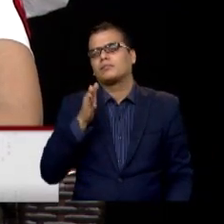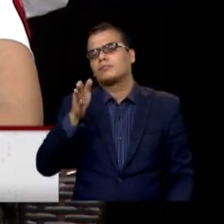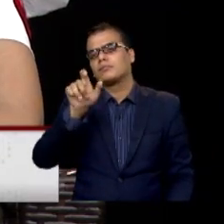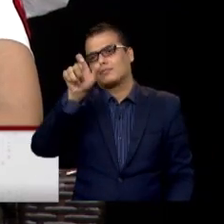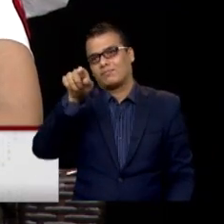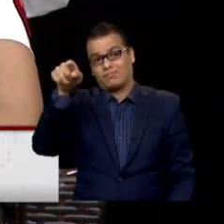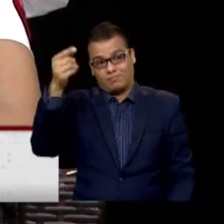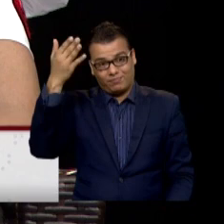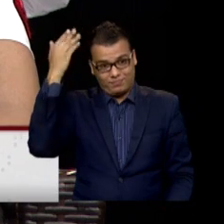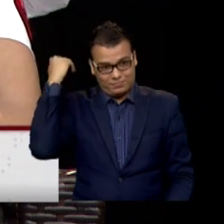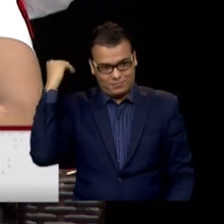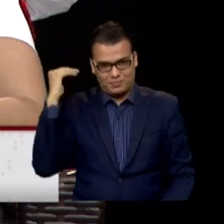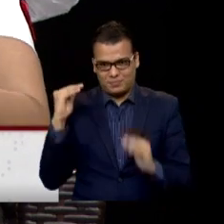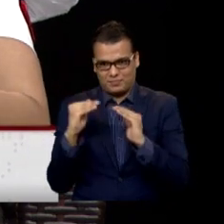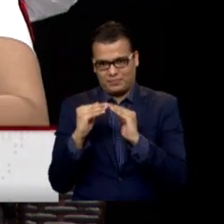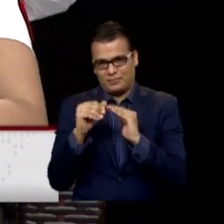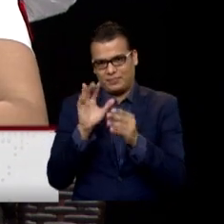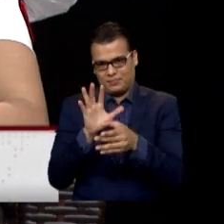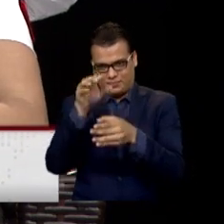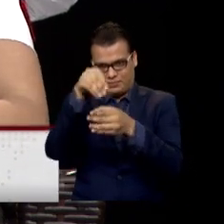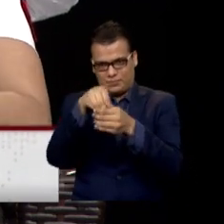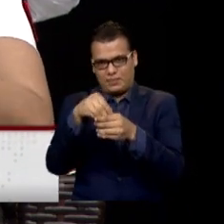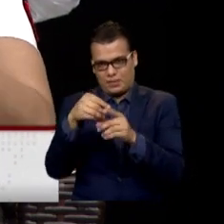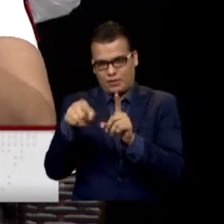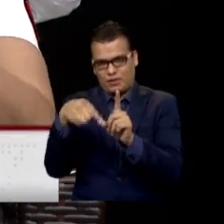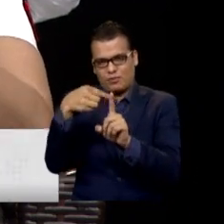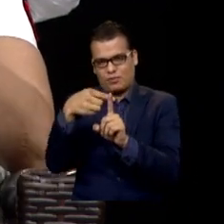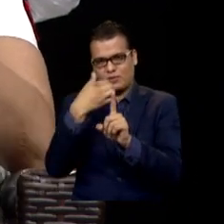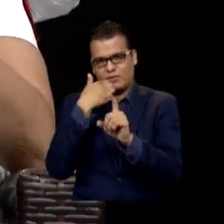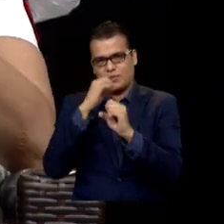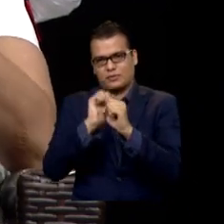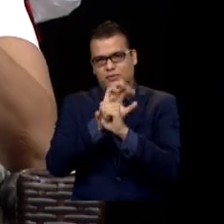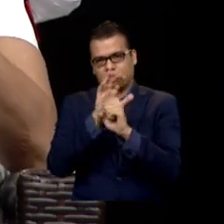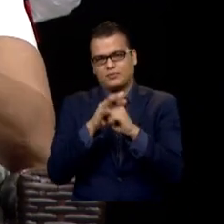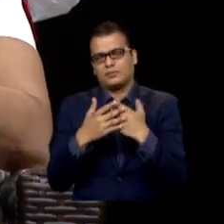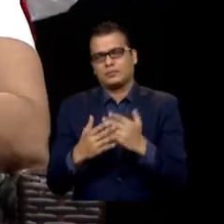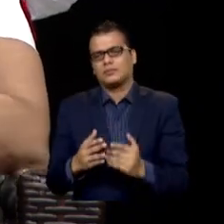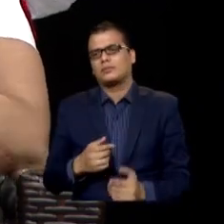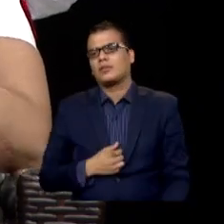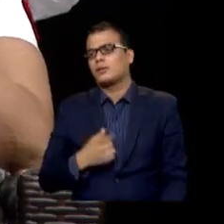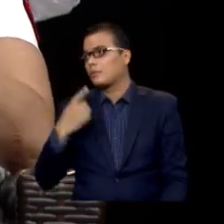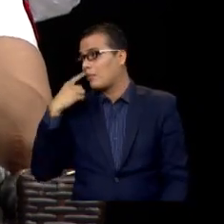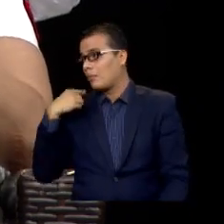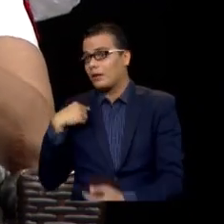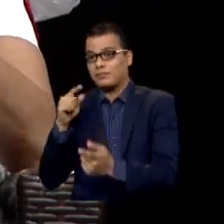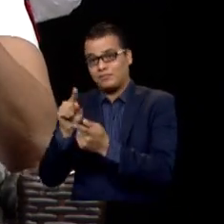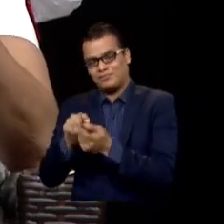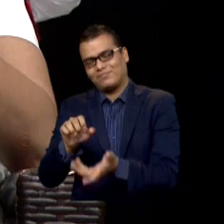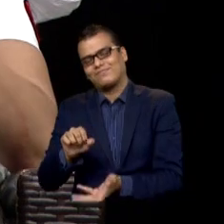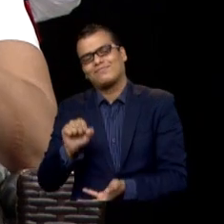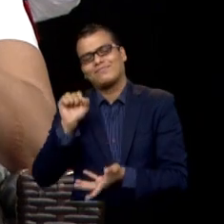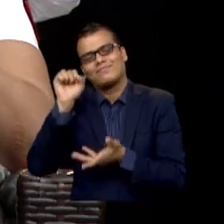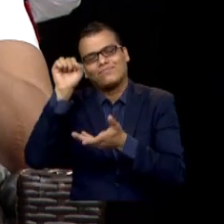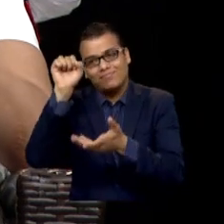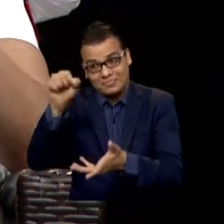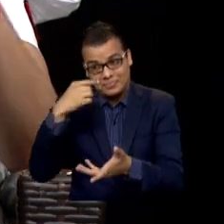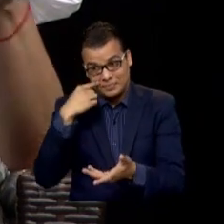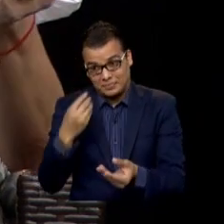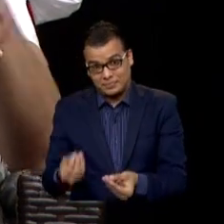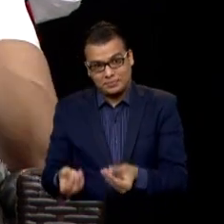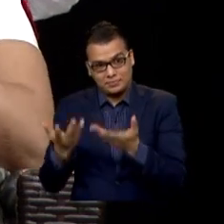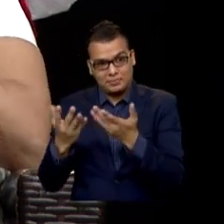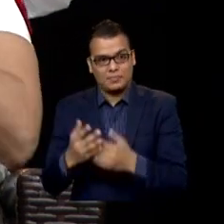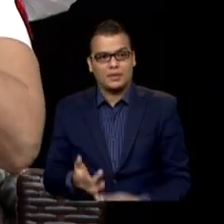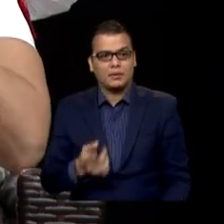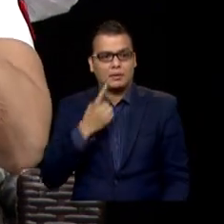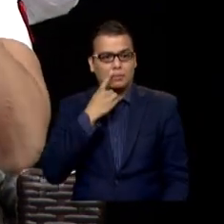fueron a visitar a la vivienda, la persona es positiva, pero llega el papá a llevarle el mercado y todo, y el